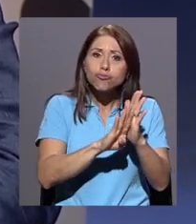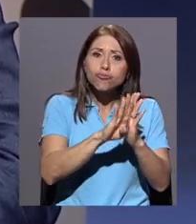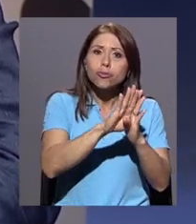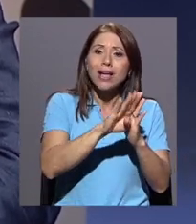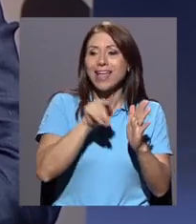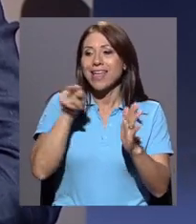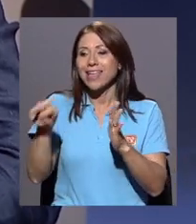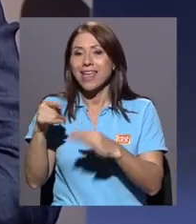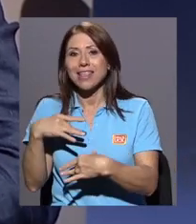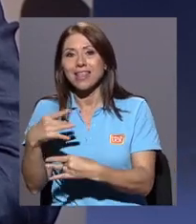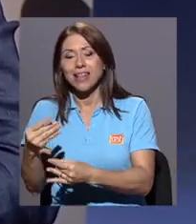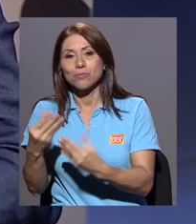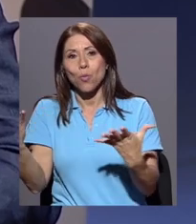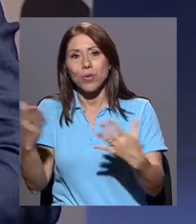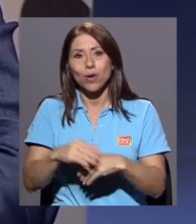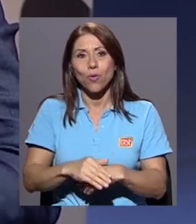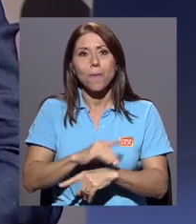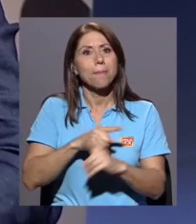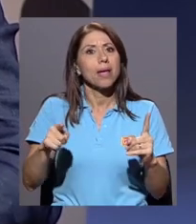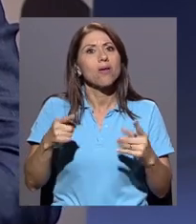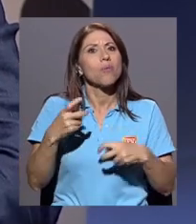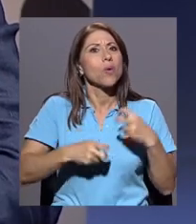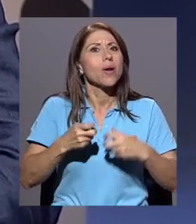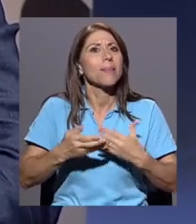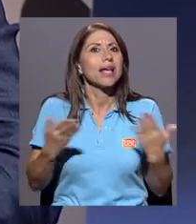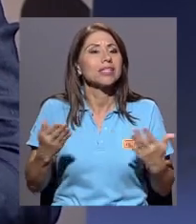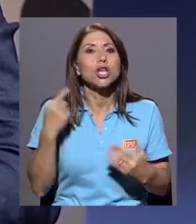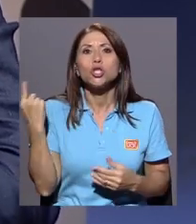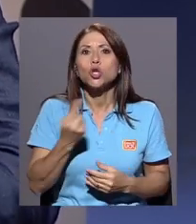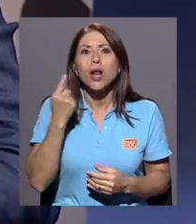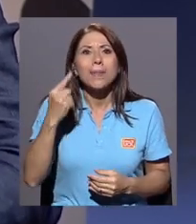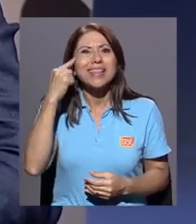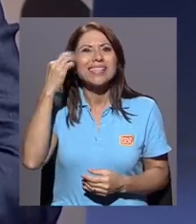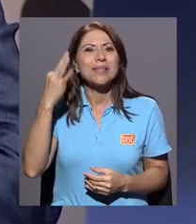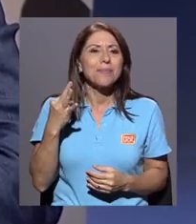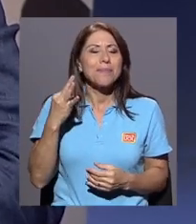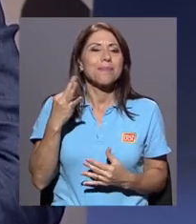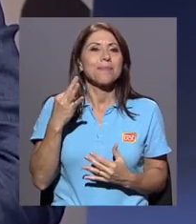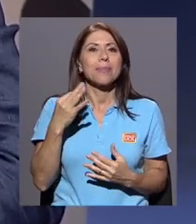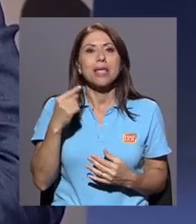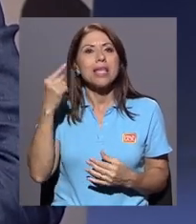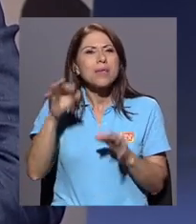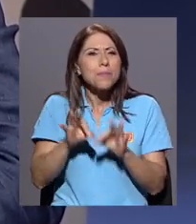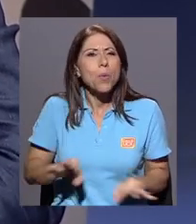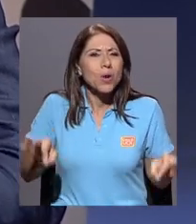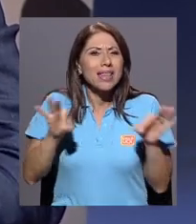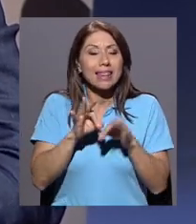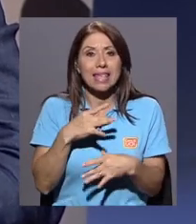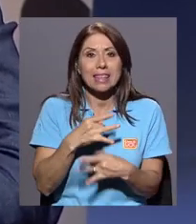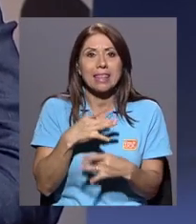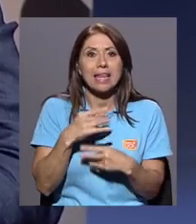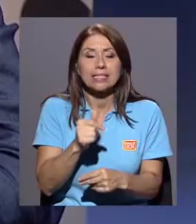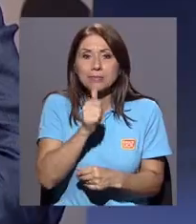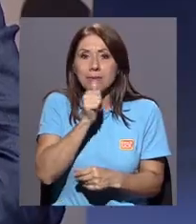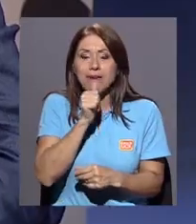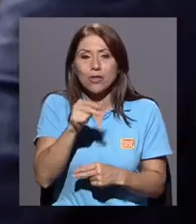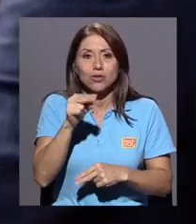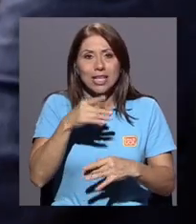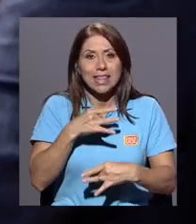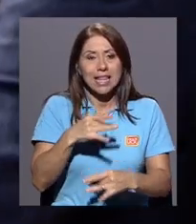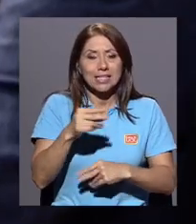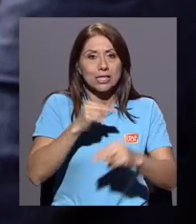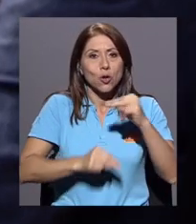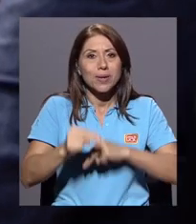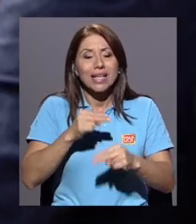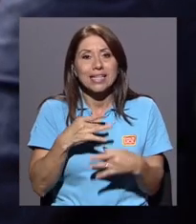interés público. El problema es cuando solamente lo que predomina es el rating y puramente intereses privados, comerciales. ¿Cuáles